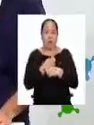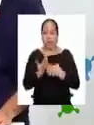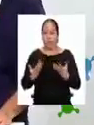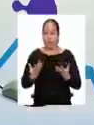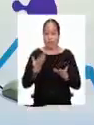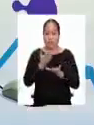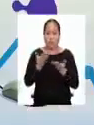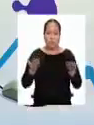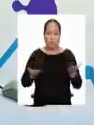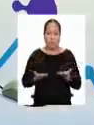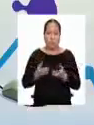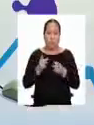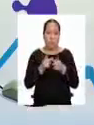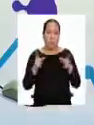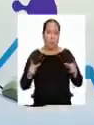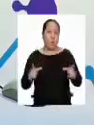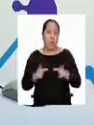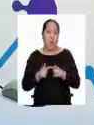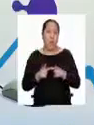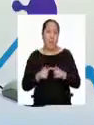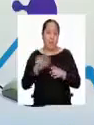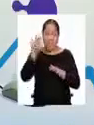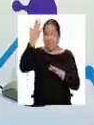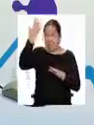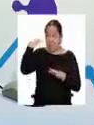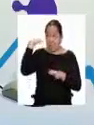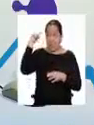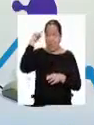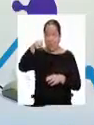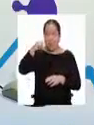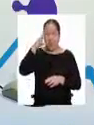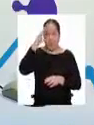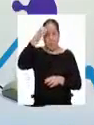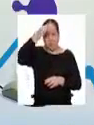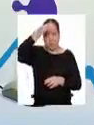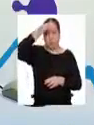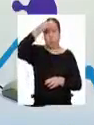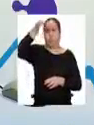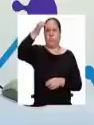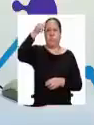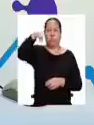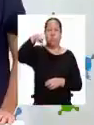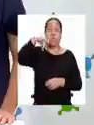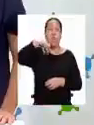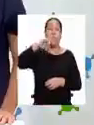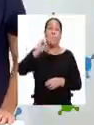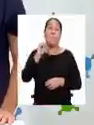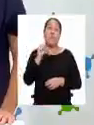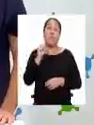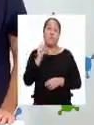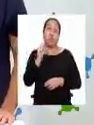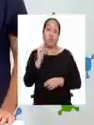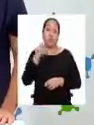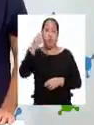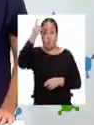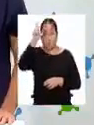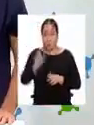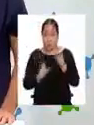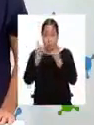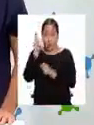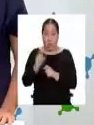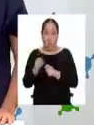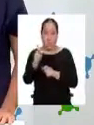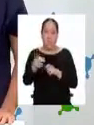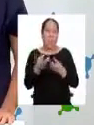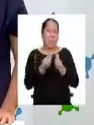sus antepasados. Y teniendo en cuenta la enorme capacidad que habrán desarrollado estos posthumanos, será posible que existan millones